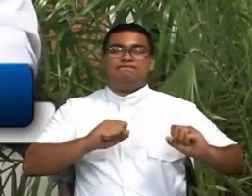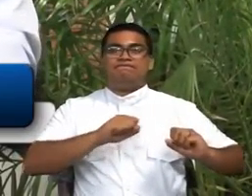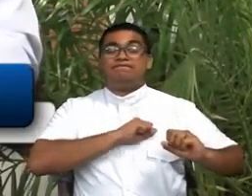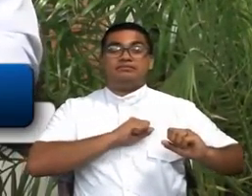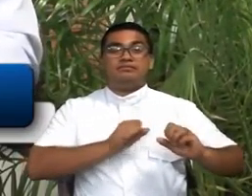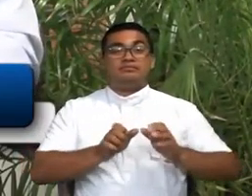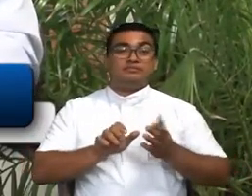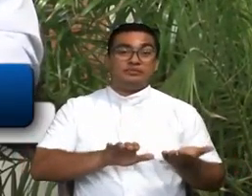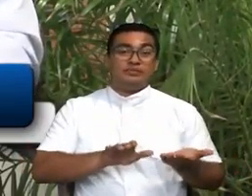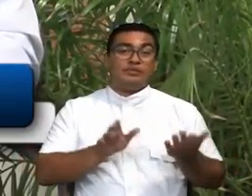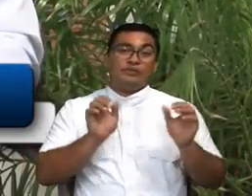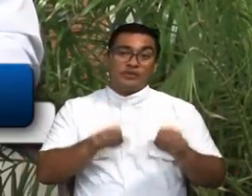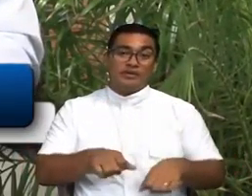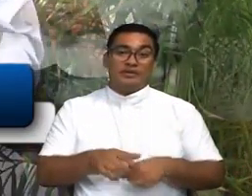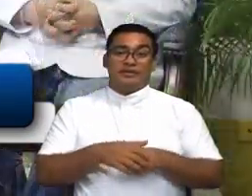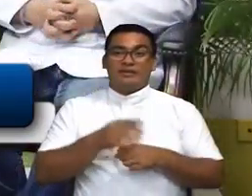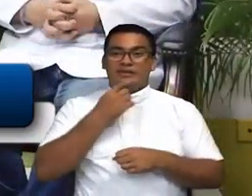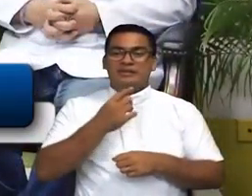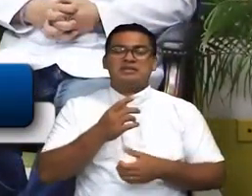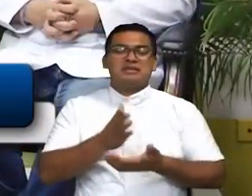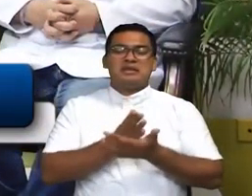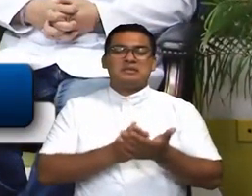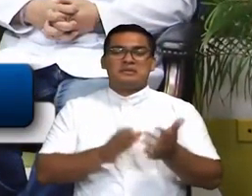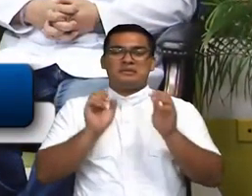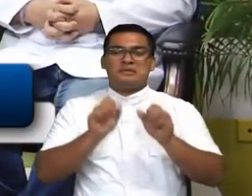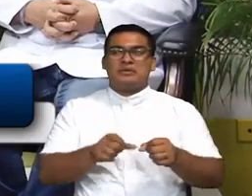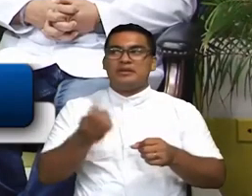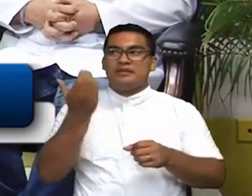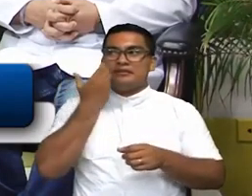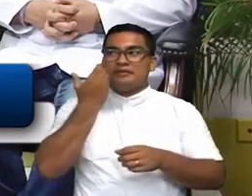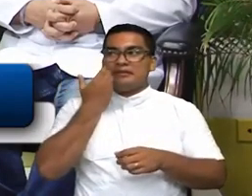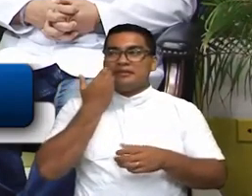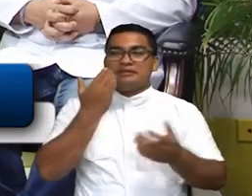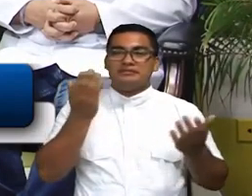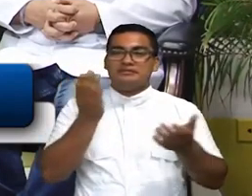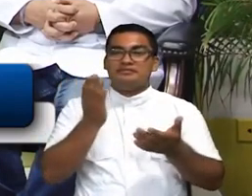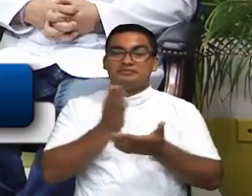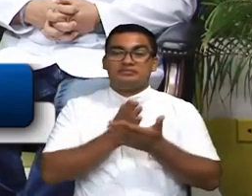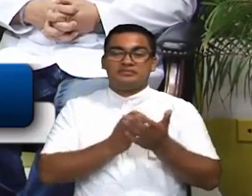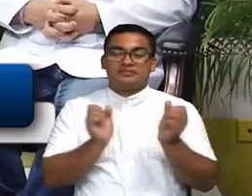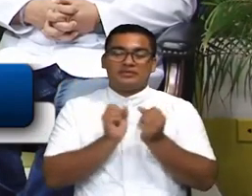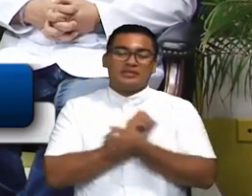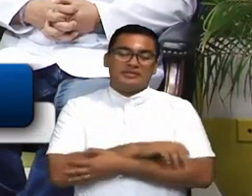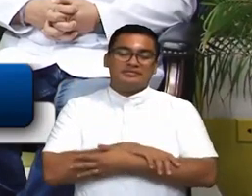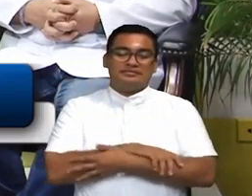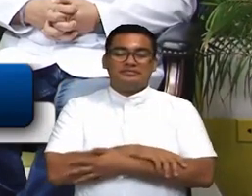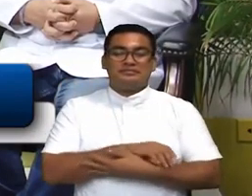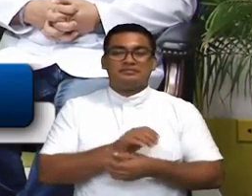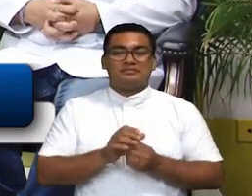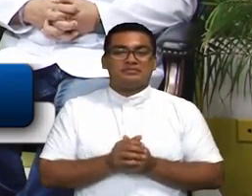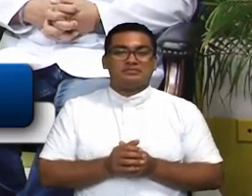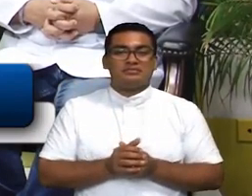ataque cardíaco. ¿Qué complicaciones podrían dar de las enfermedades que están asociadas con el